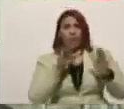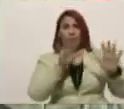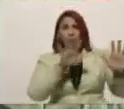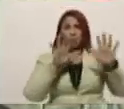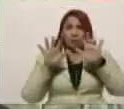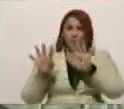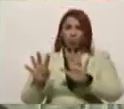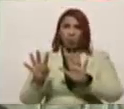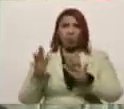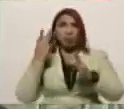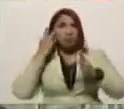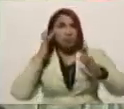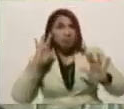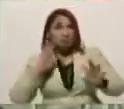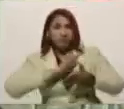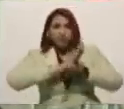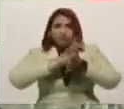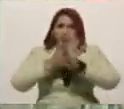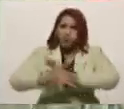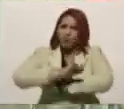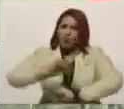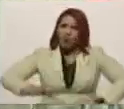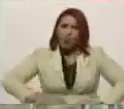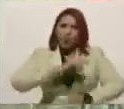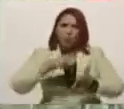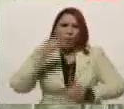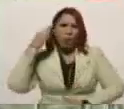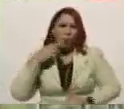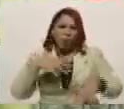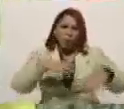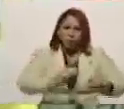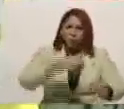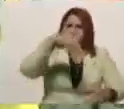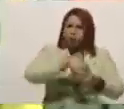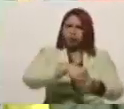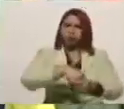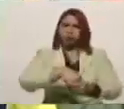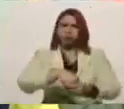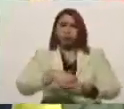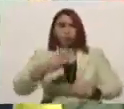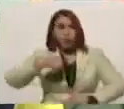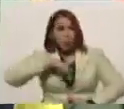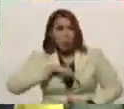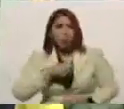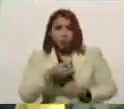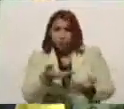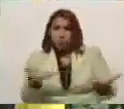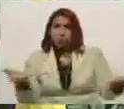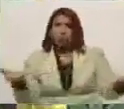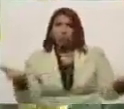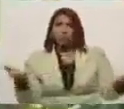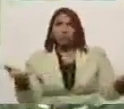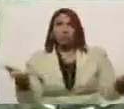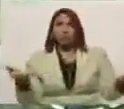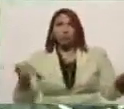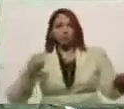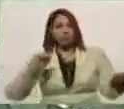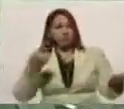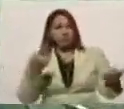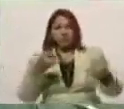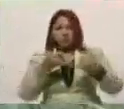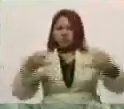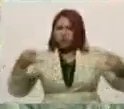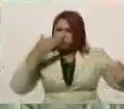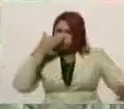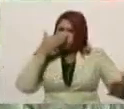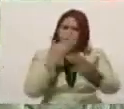2019, que pretendieron destruir la Fuerza Armada e invadirnos. Aquí estuvimos, estuve en la primera línea